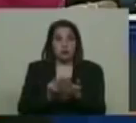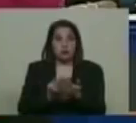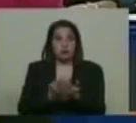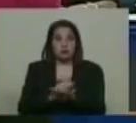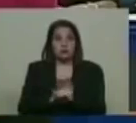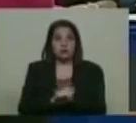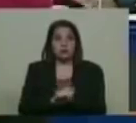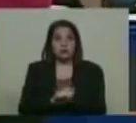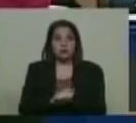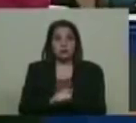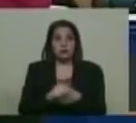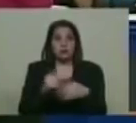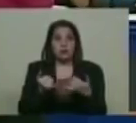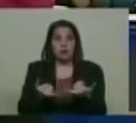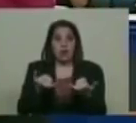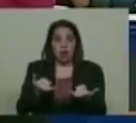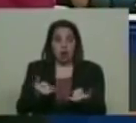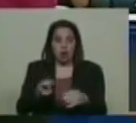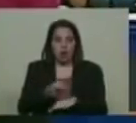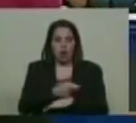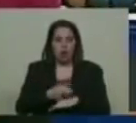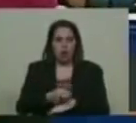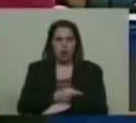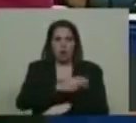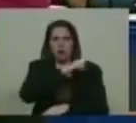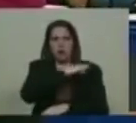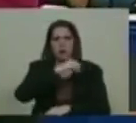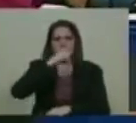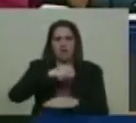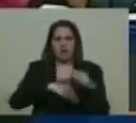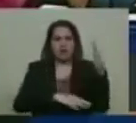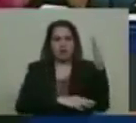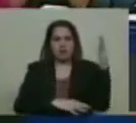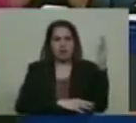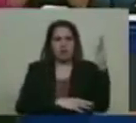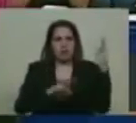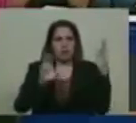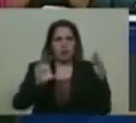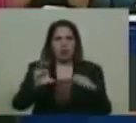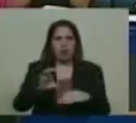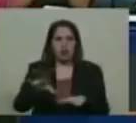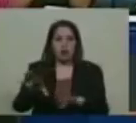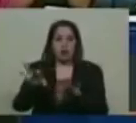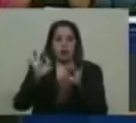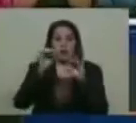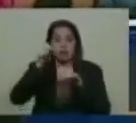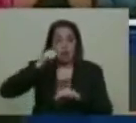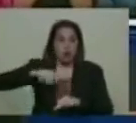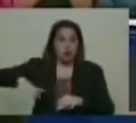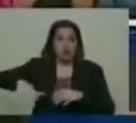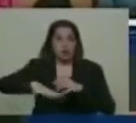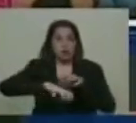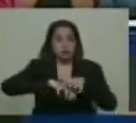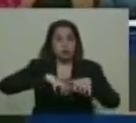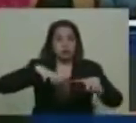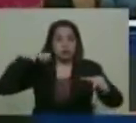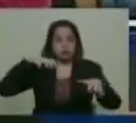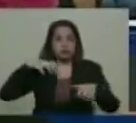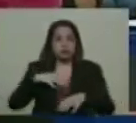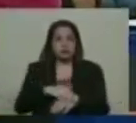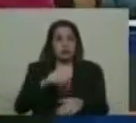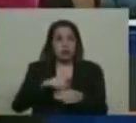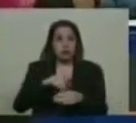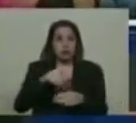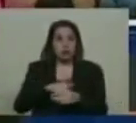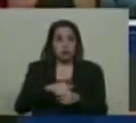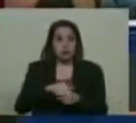Y ahora gobernadora en jefa del estado Lara, electa por una chorrera de votos.